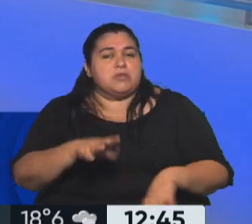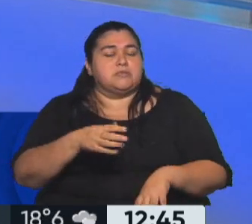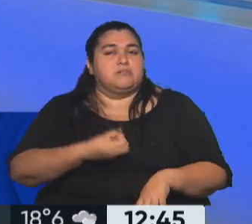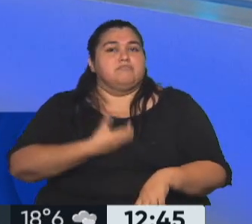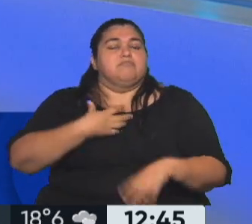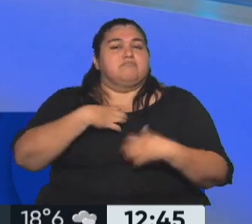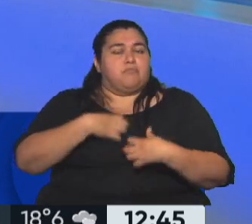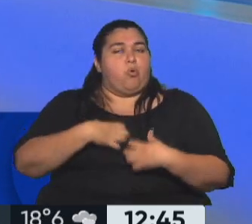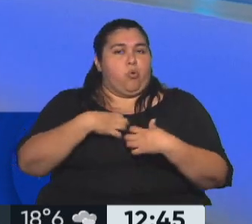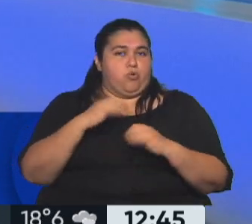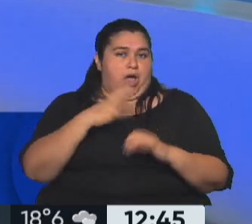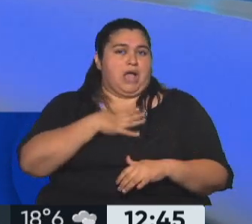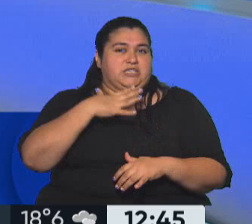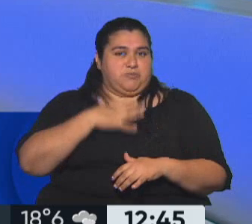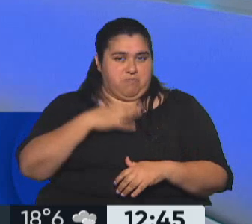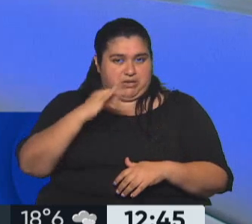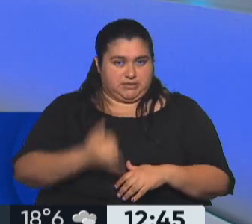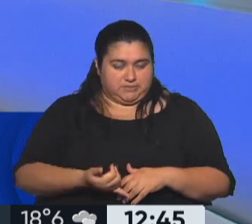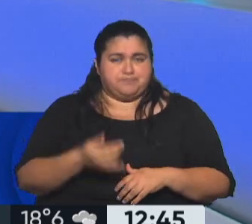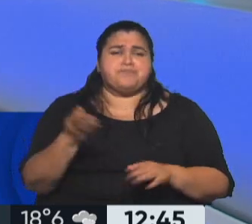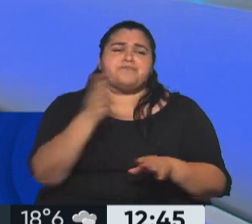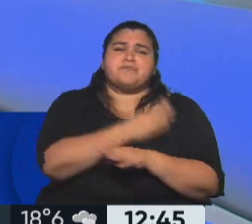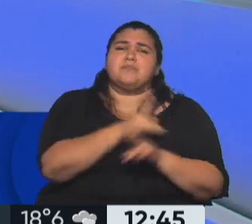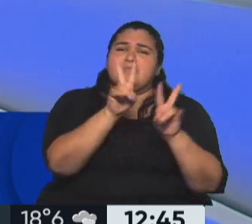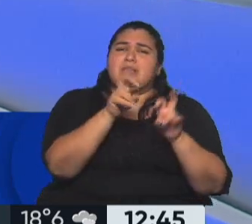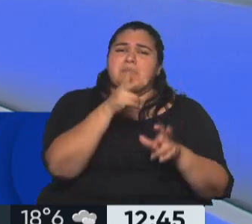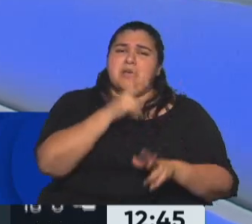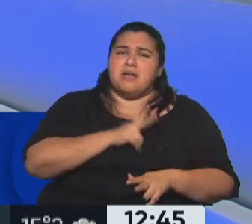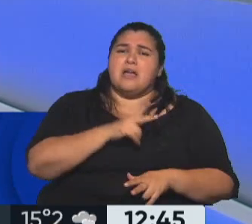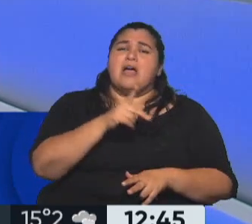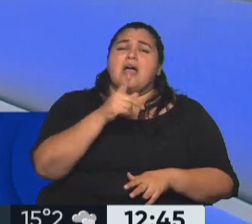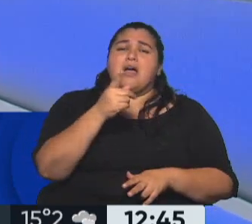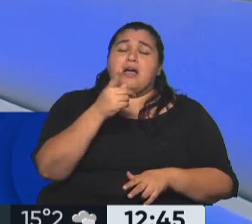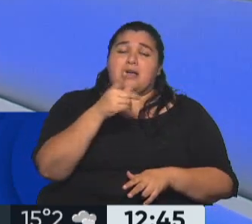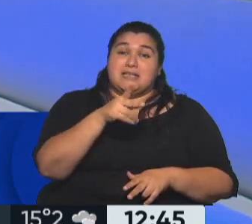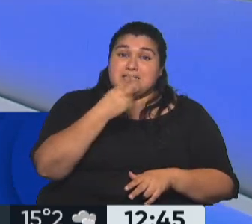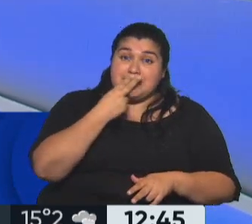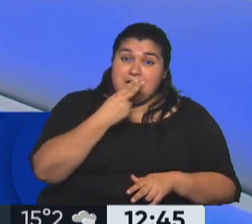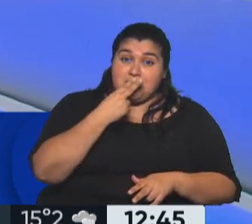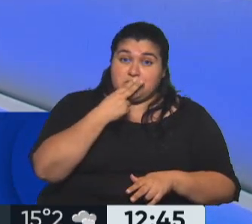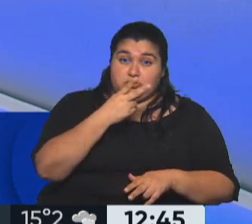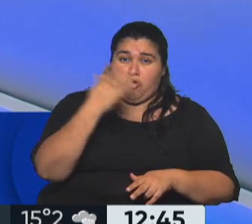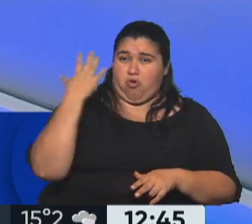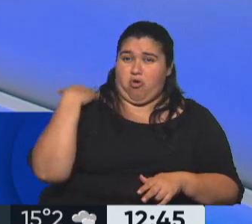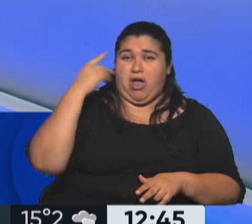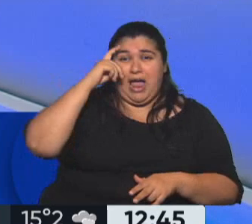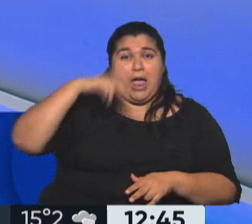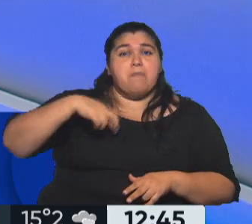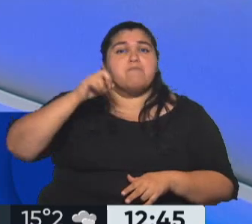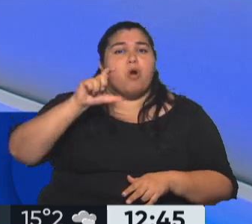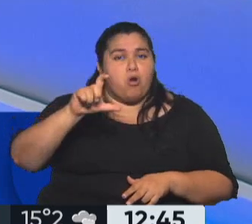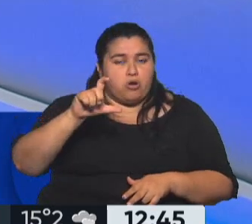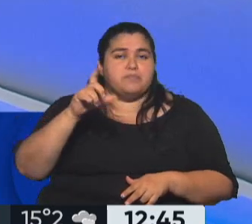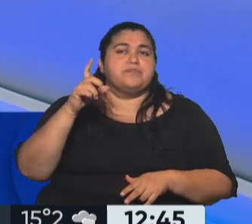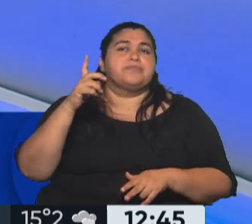Y un poco con lo que vos me habías preguntado con el tema cigarrillo, el EPOC es una enfermedad diferente, en donde la inflamación es